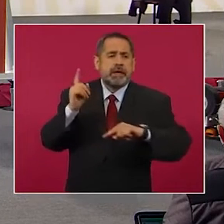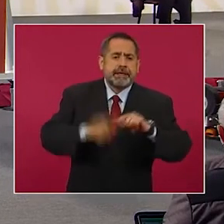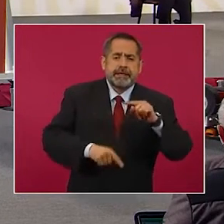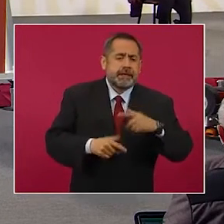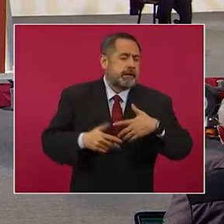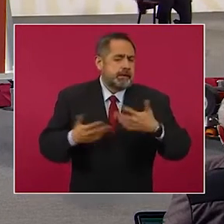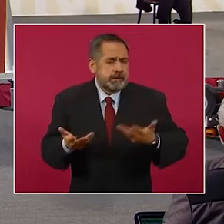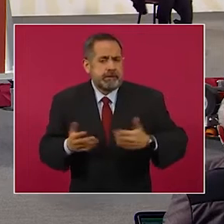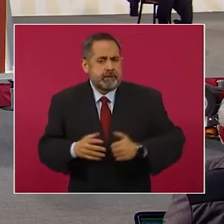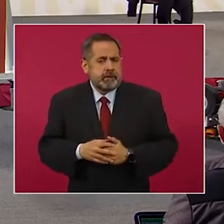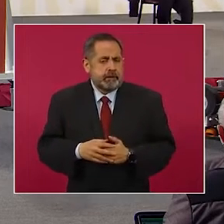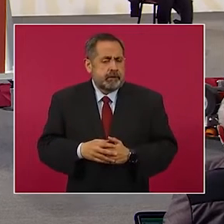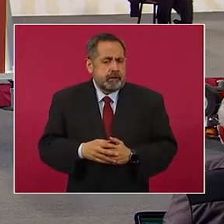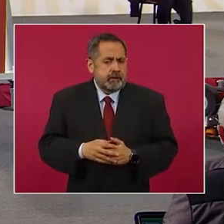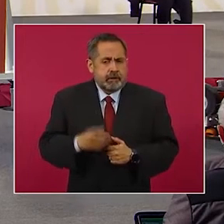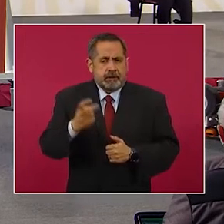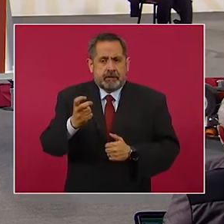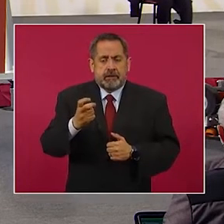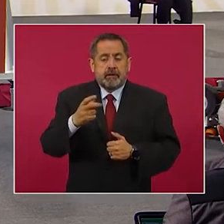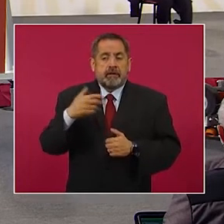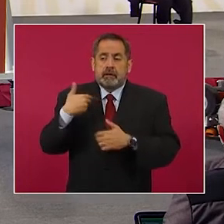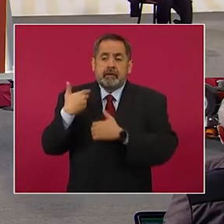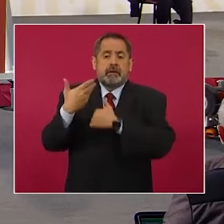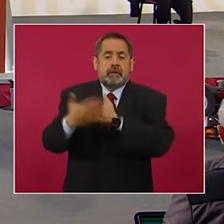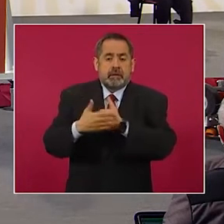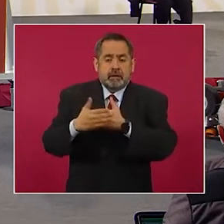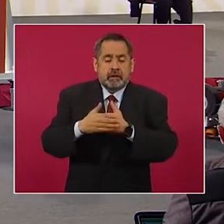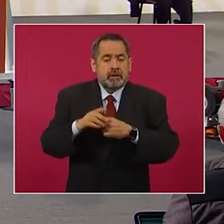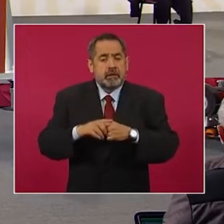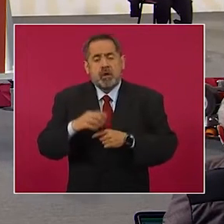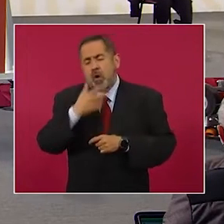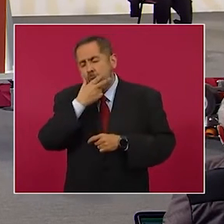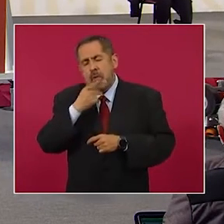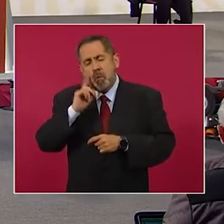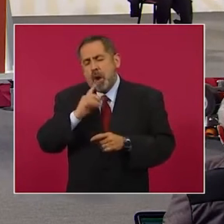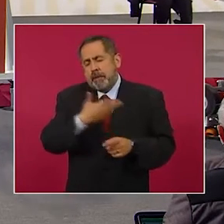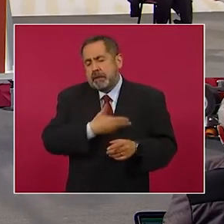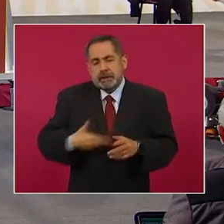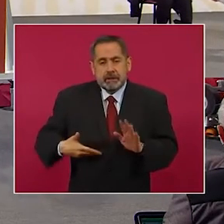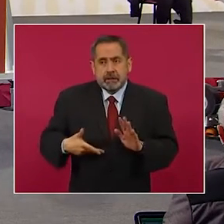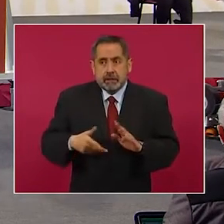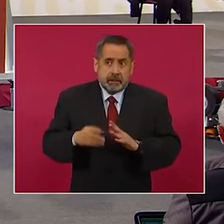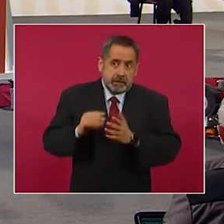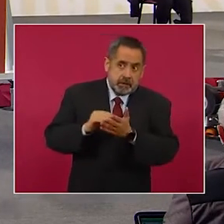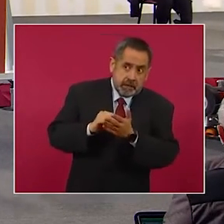Si el presidente o presidenta está bien,